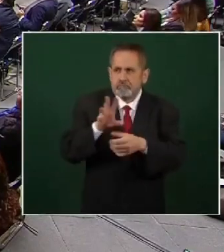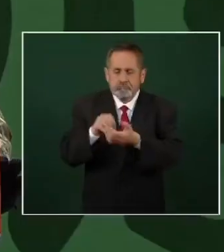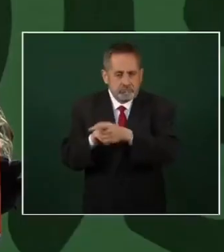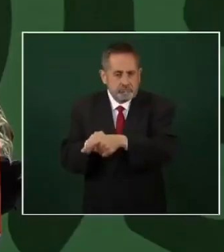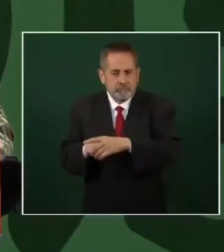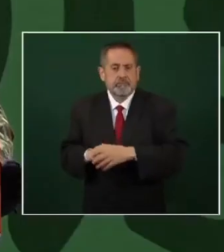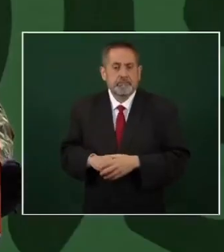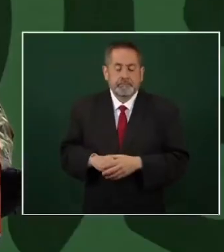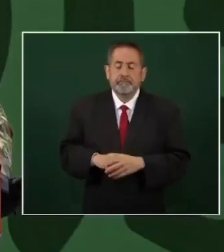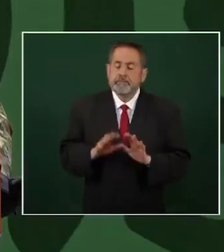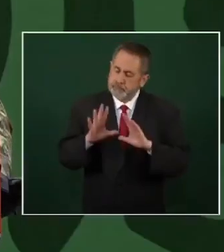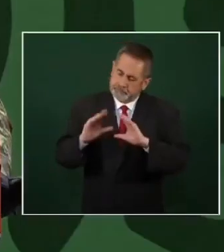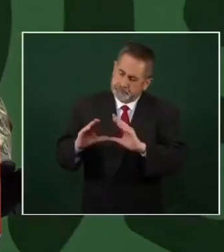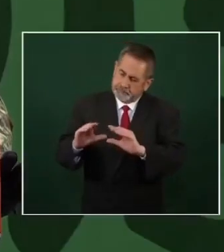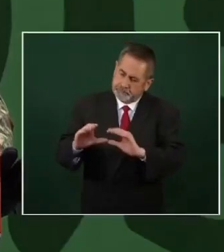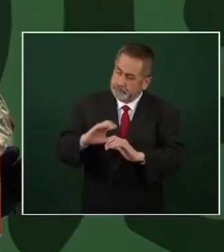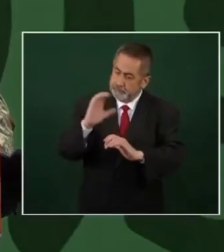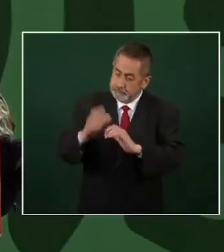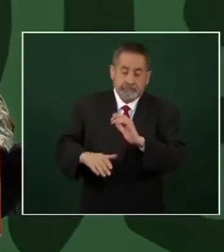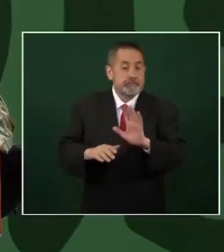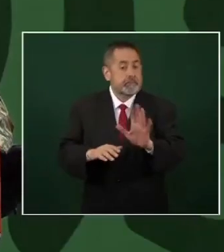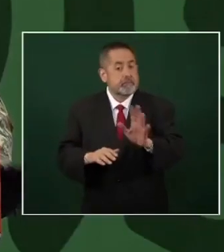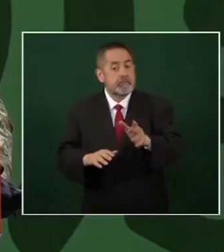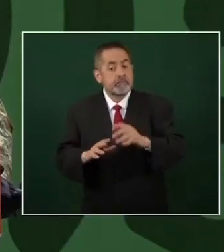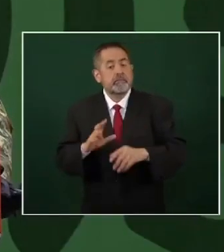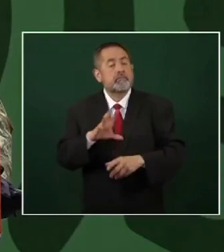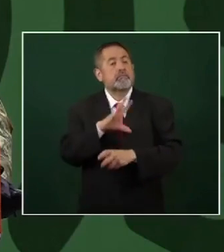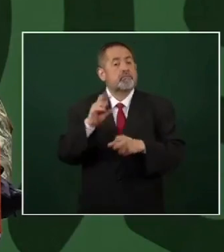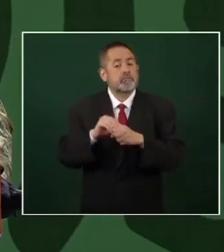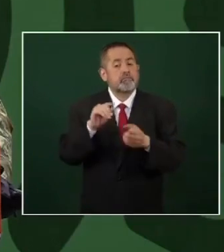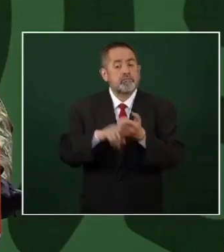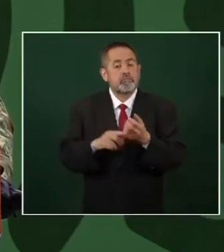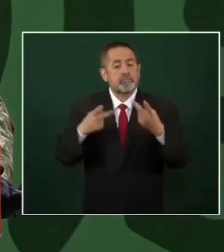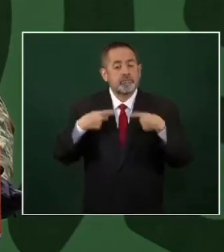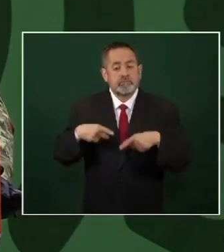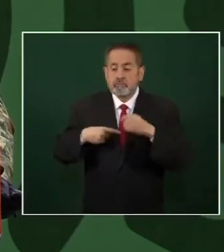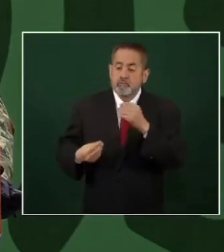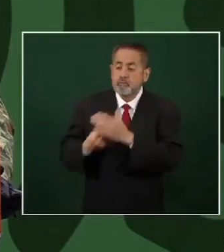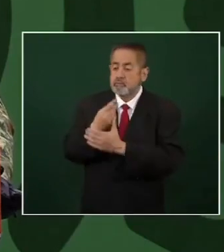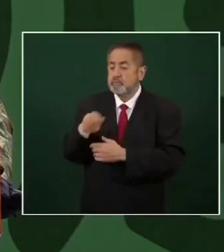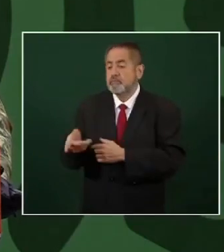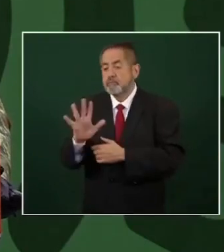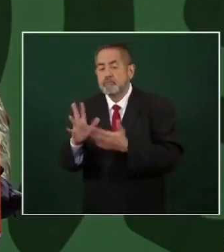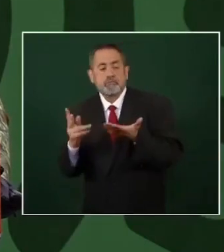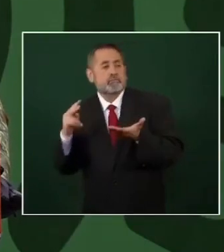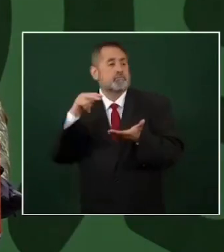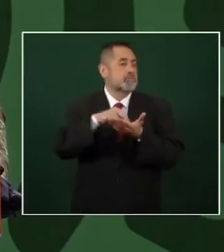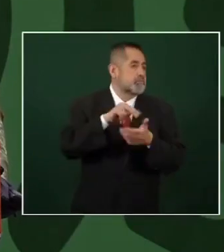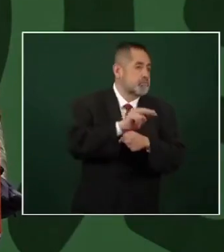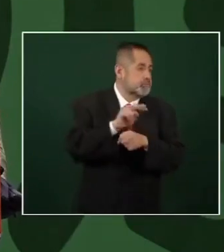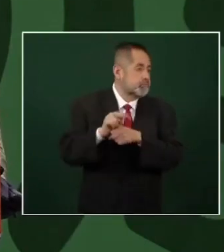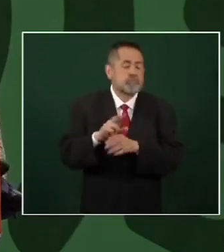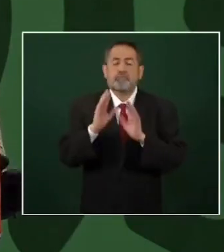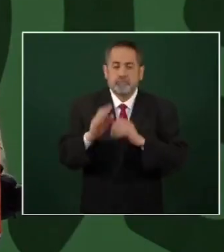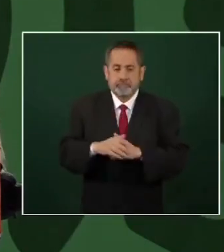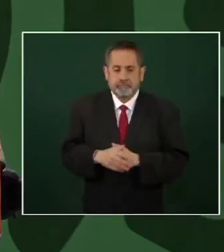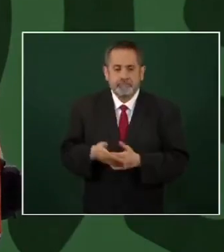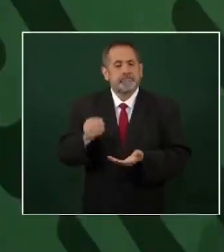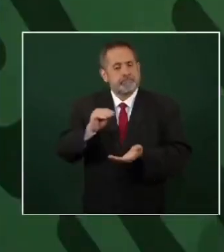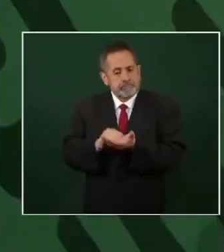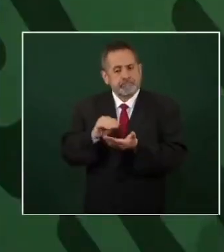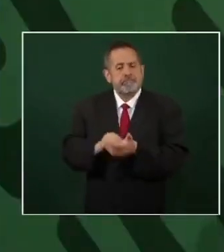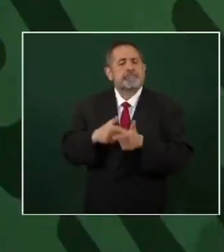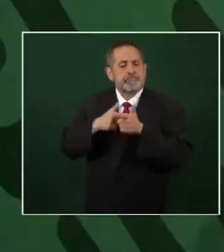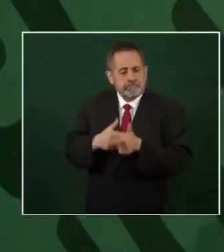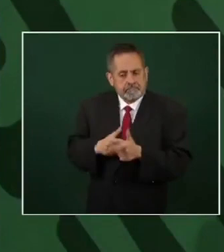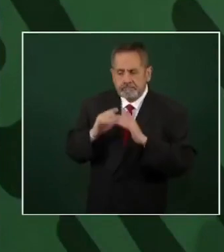Tenemos cubierto el territorio nacional con este personal y se está constantemente capacitando. No es